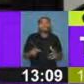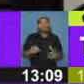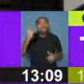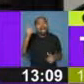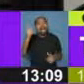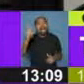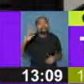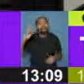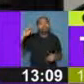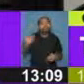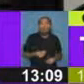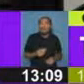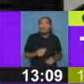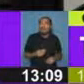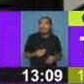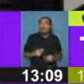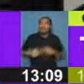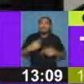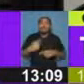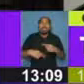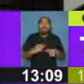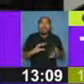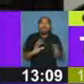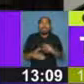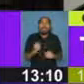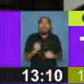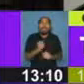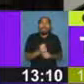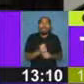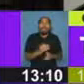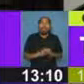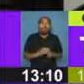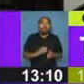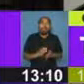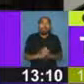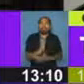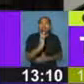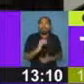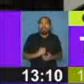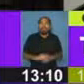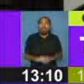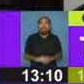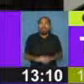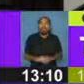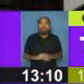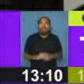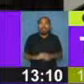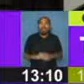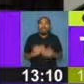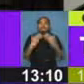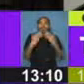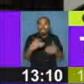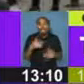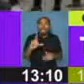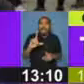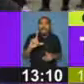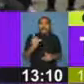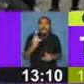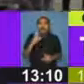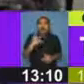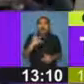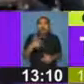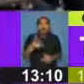ganando perdiendo acompañando al pueblo Así que muchas gracias Luis también por por toda la la